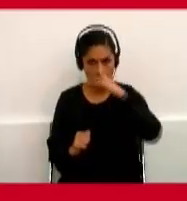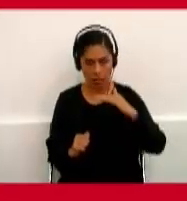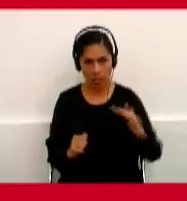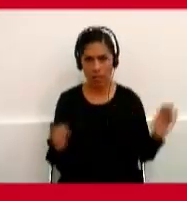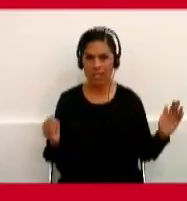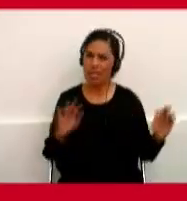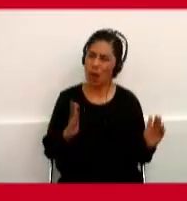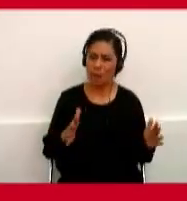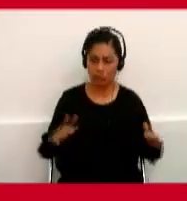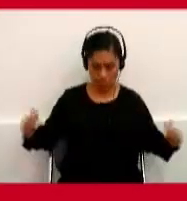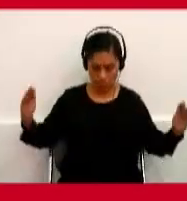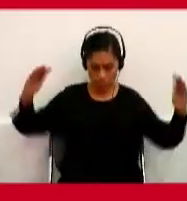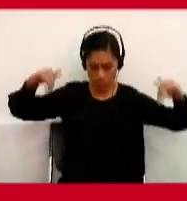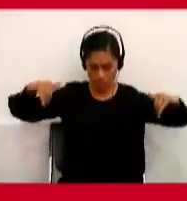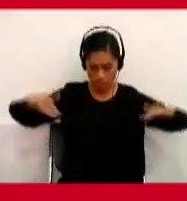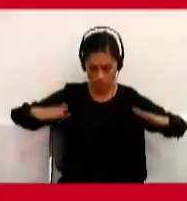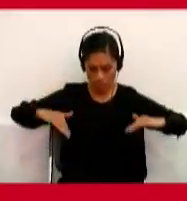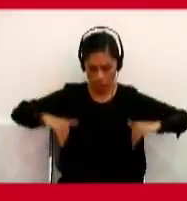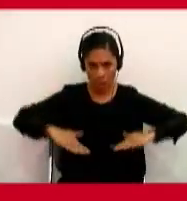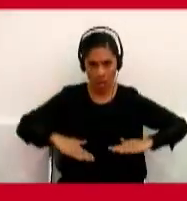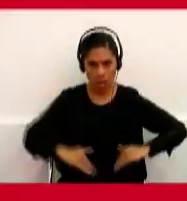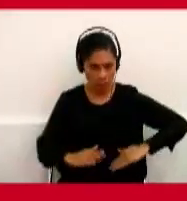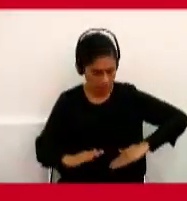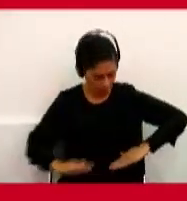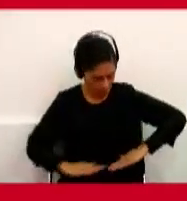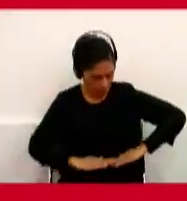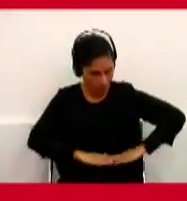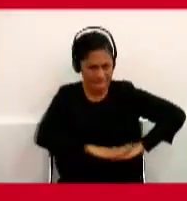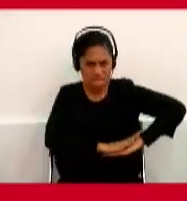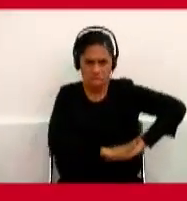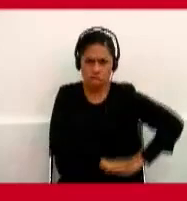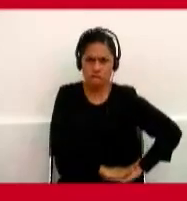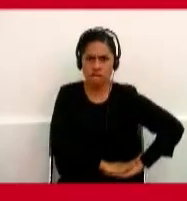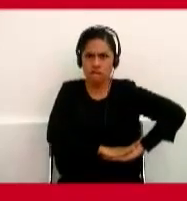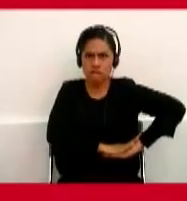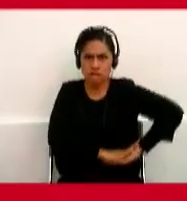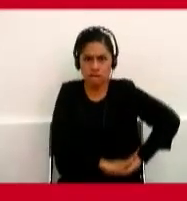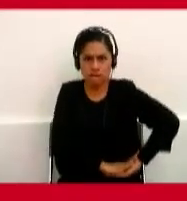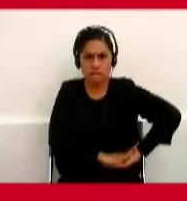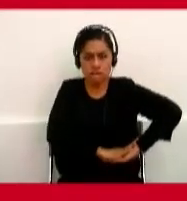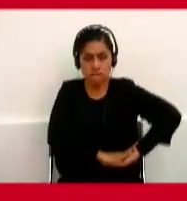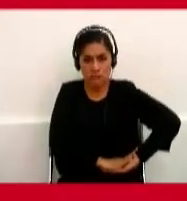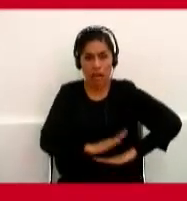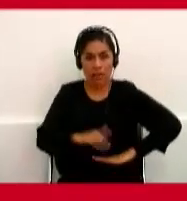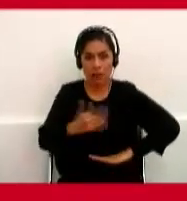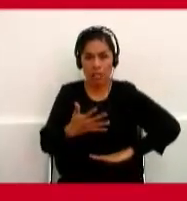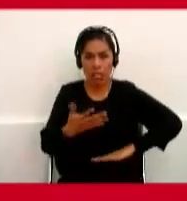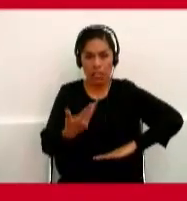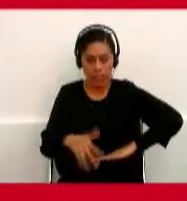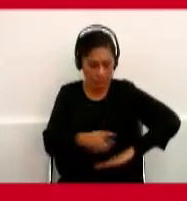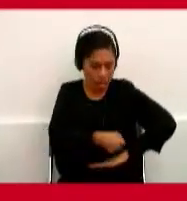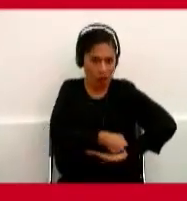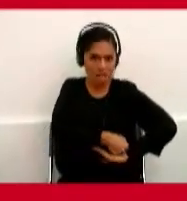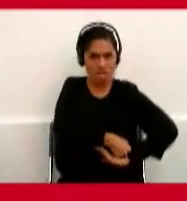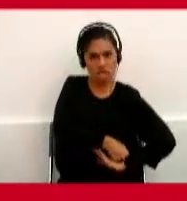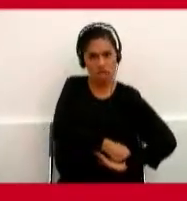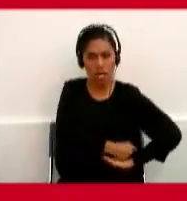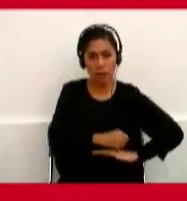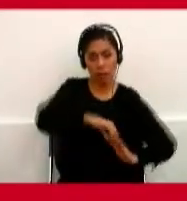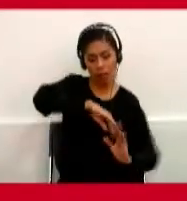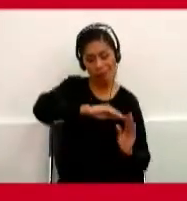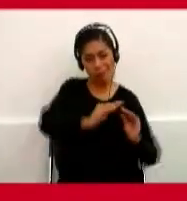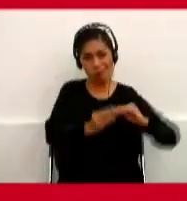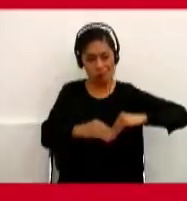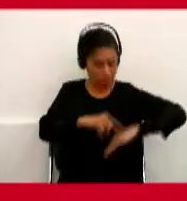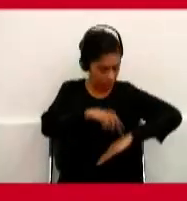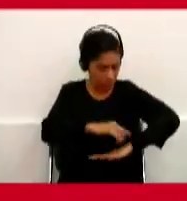la condición, me redistribuye la distribución de esfuerzos en la pared colgante, y por lo tanto empiezo a tener problemas de deformación.